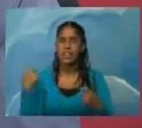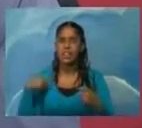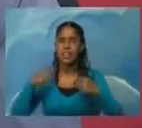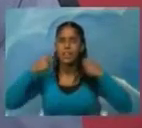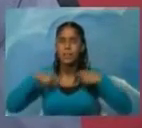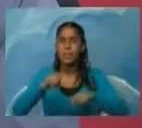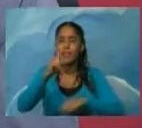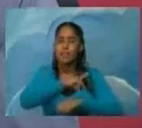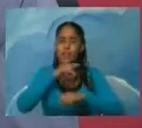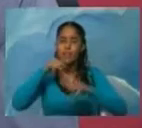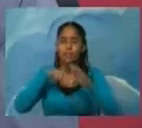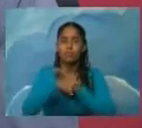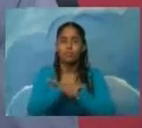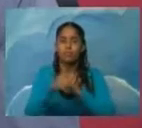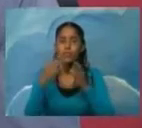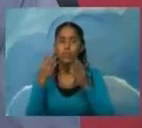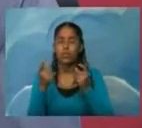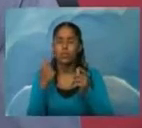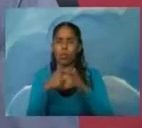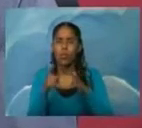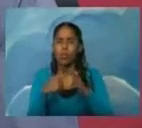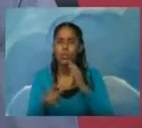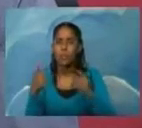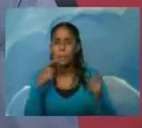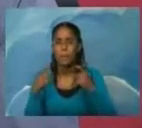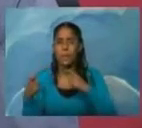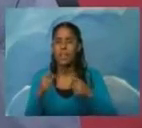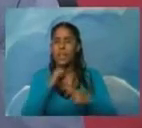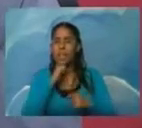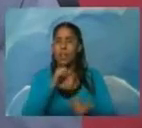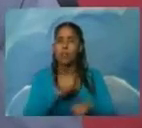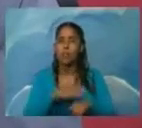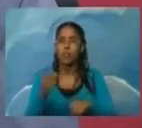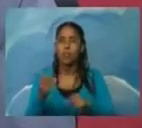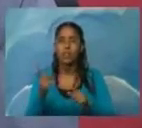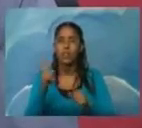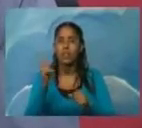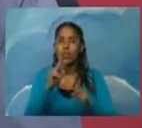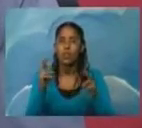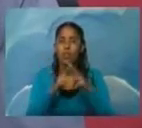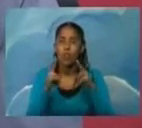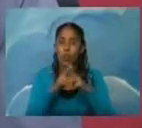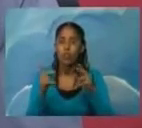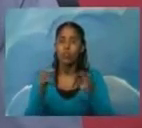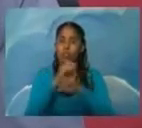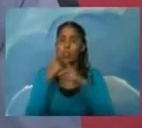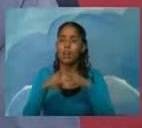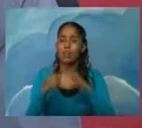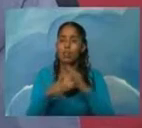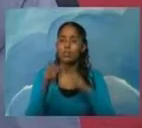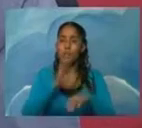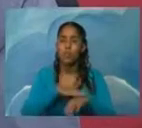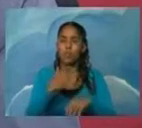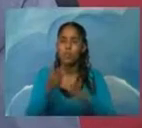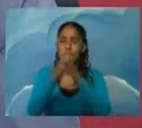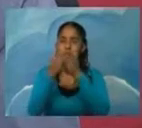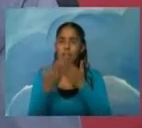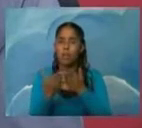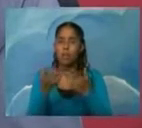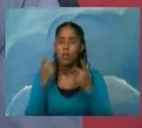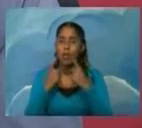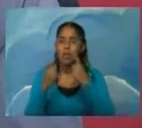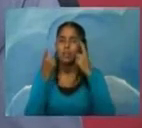trata de producir cierta discusión en área es porque desconoce tal acción. Entonces, porque si la Biblia nos enseña a nosotros